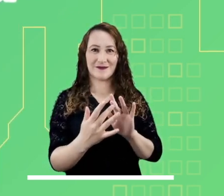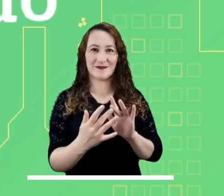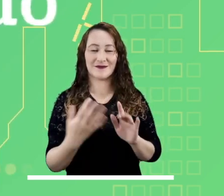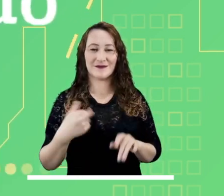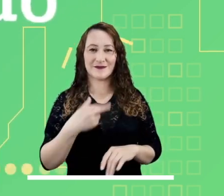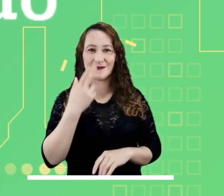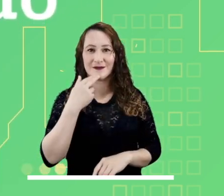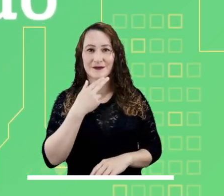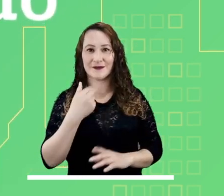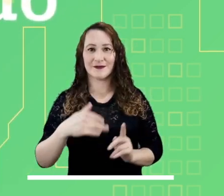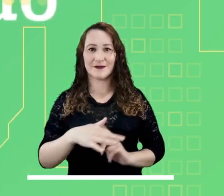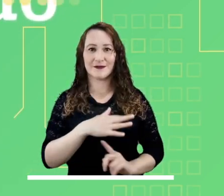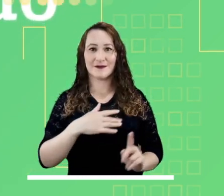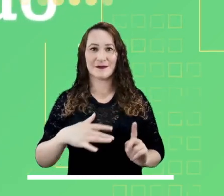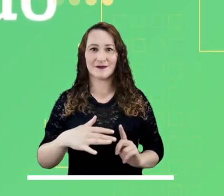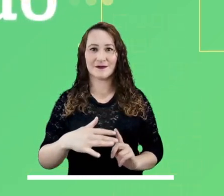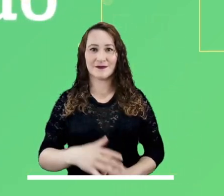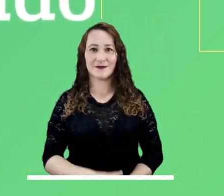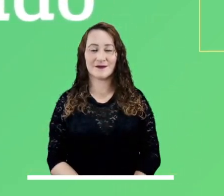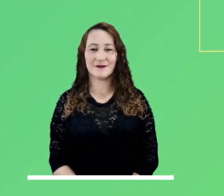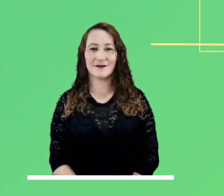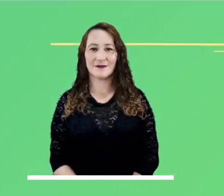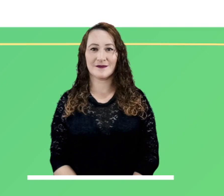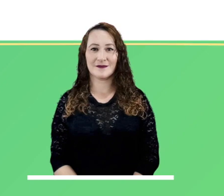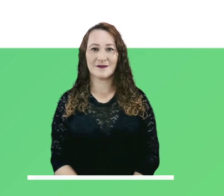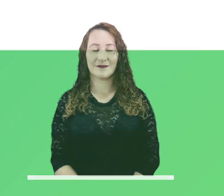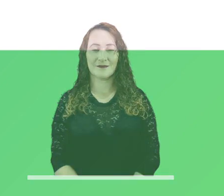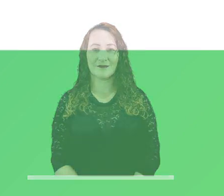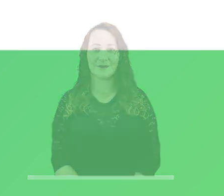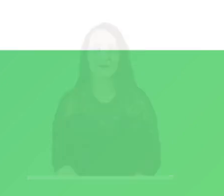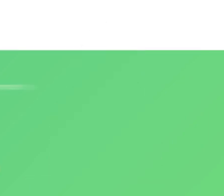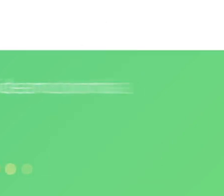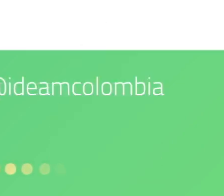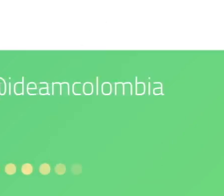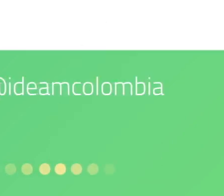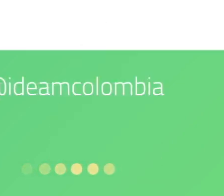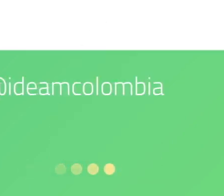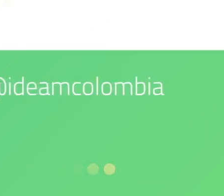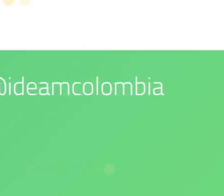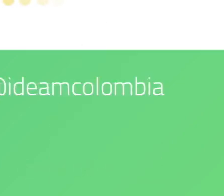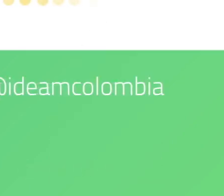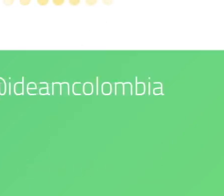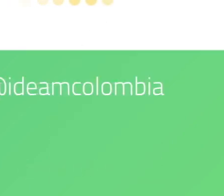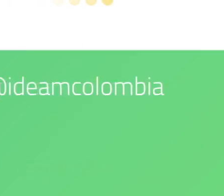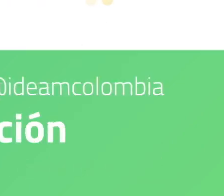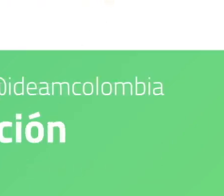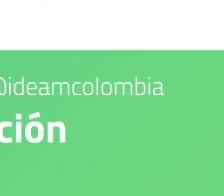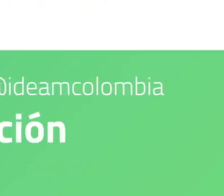Los esperamos en nuestras redes sociales. Nuestro compromiso es con el medio ambiente.